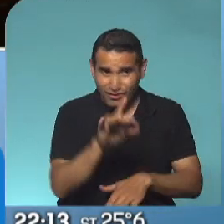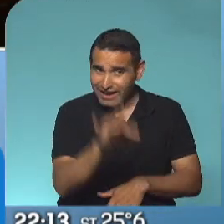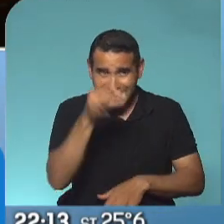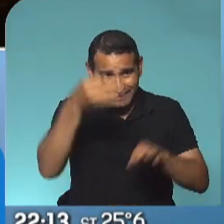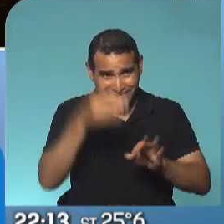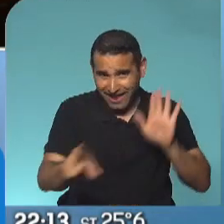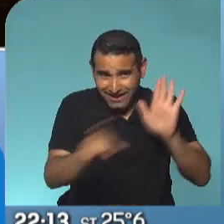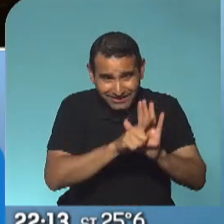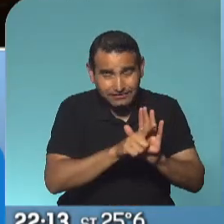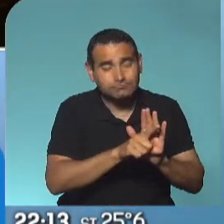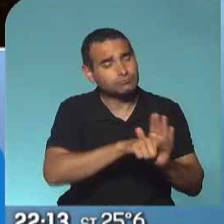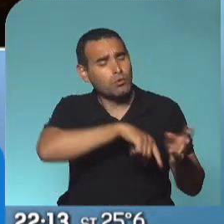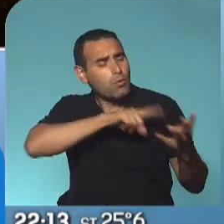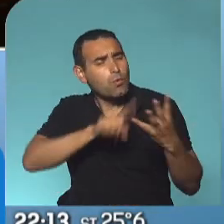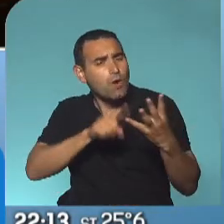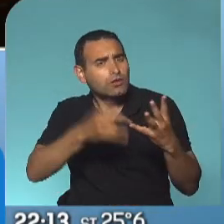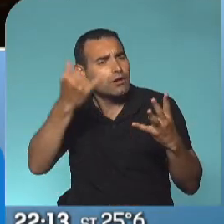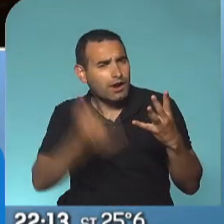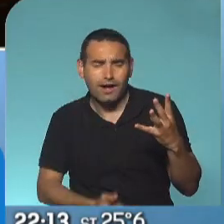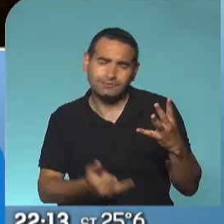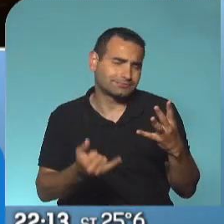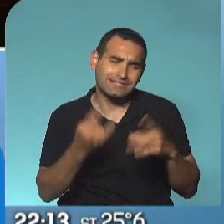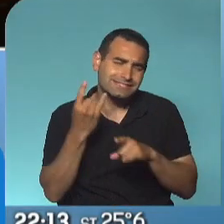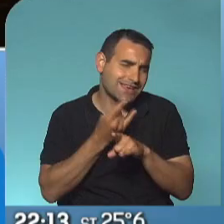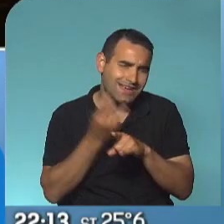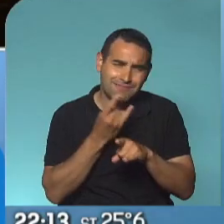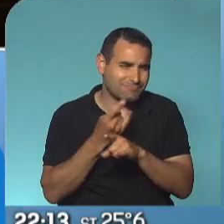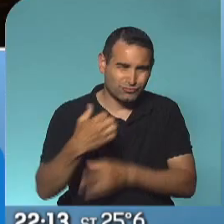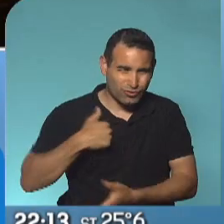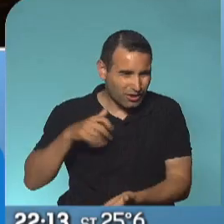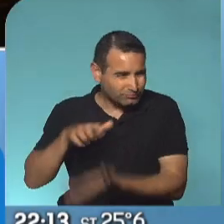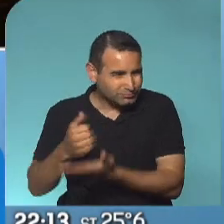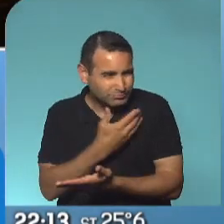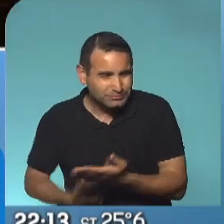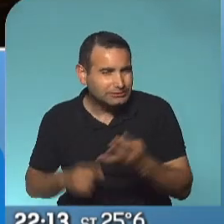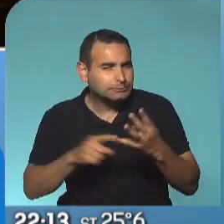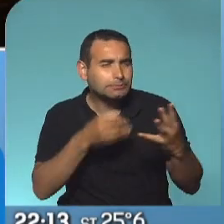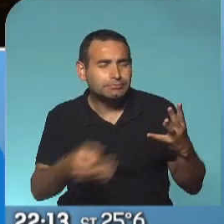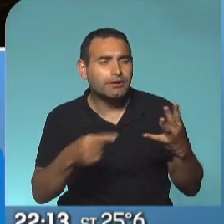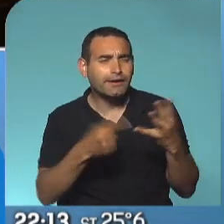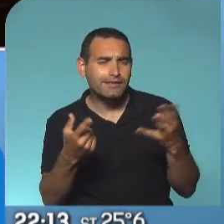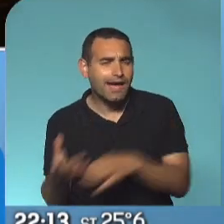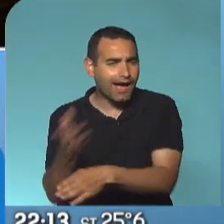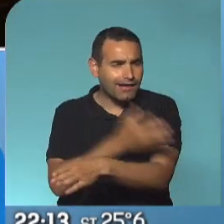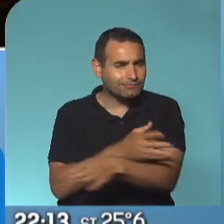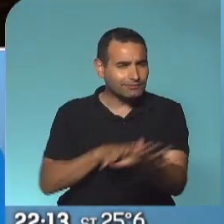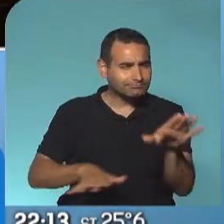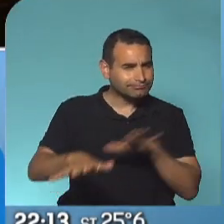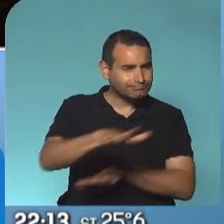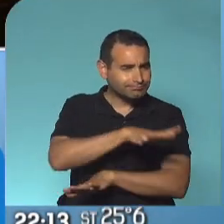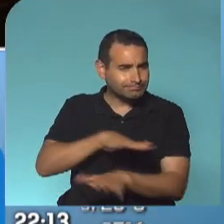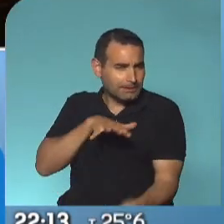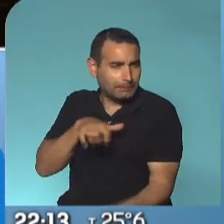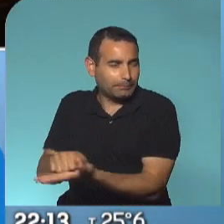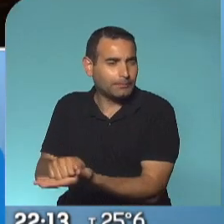Y podríamos agregar un cuarto elemento que está siempre en todas las situaciones de golpe de Estado, que es el clima preparatorio del golpe,